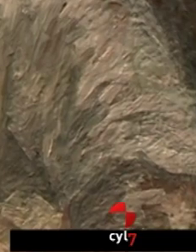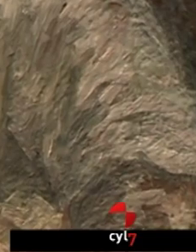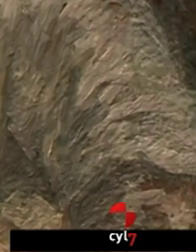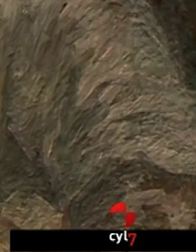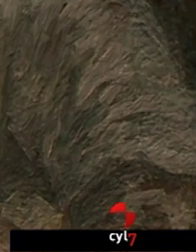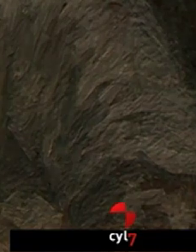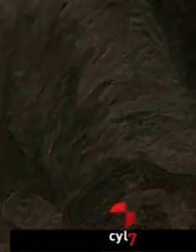¡Gracias!